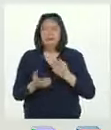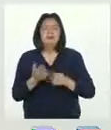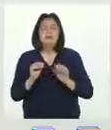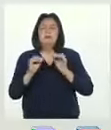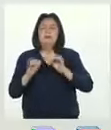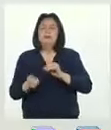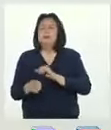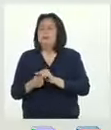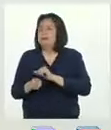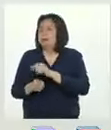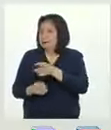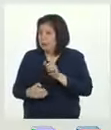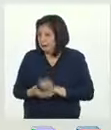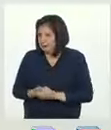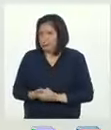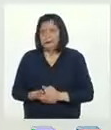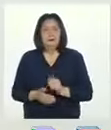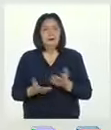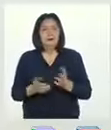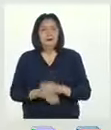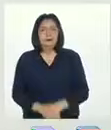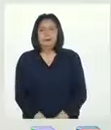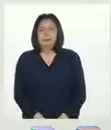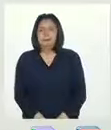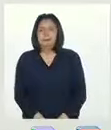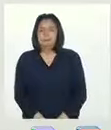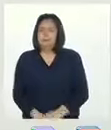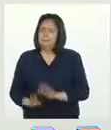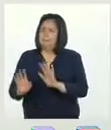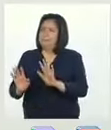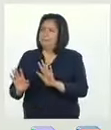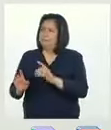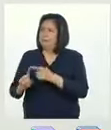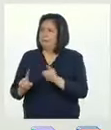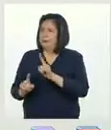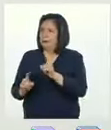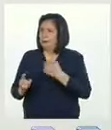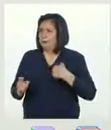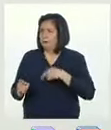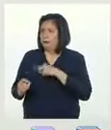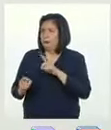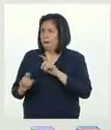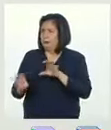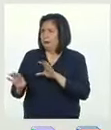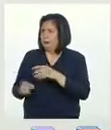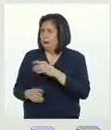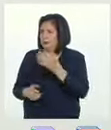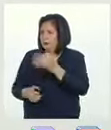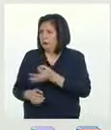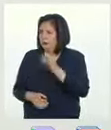de implementación respectivamente. Pero eso aún no lo hemos hecho, ¿verdad, profesor?